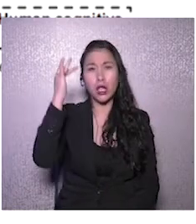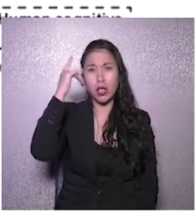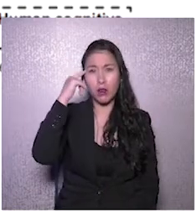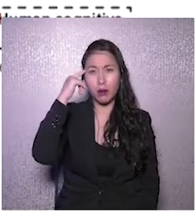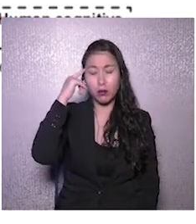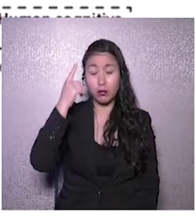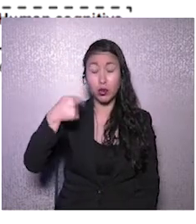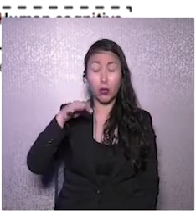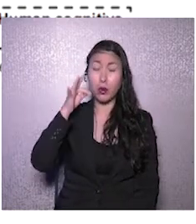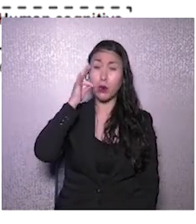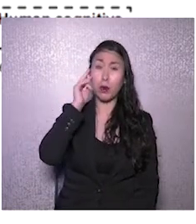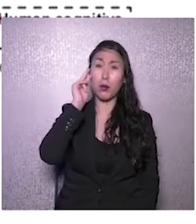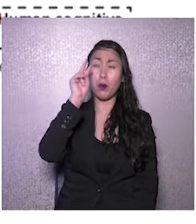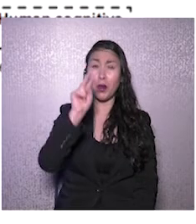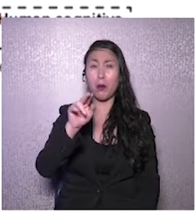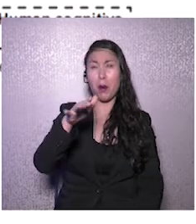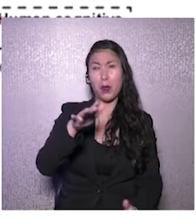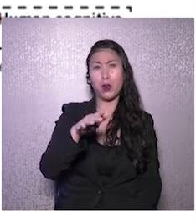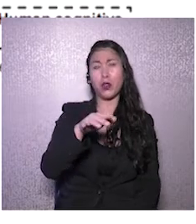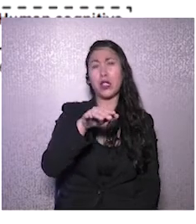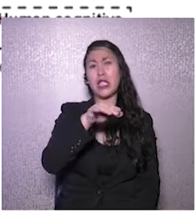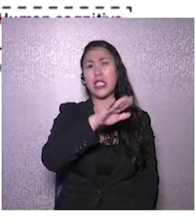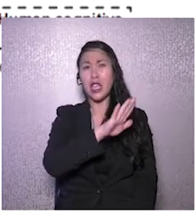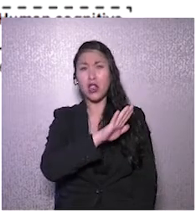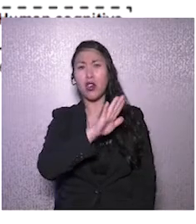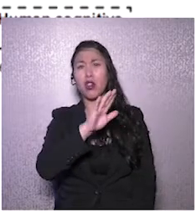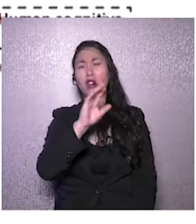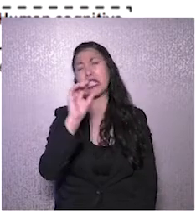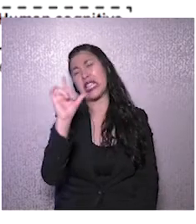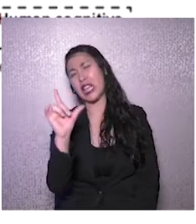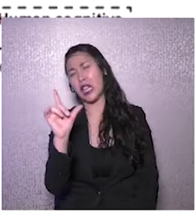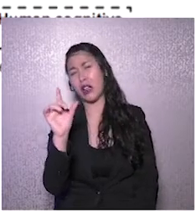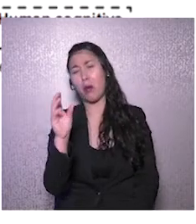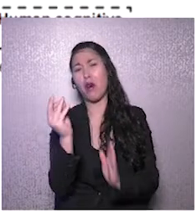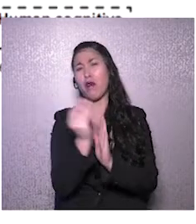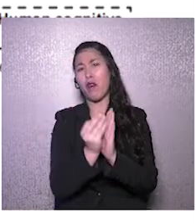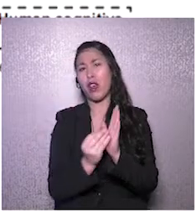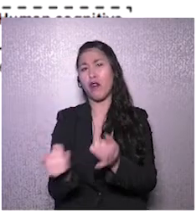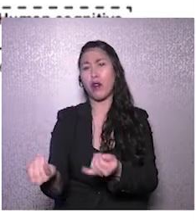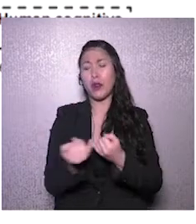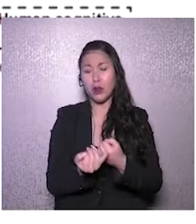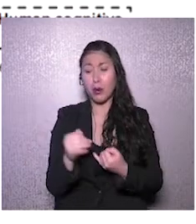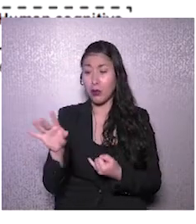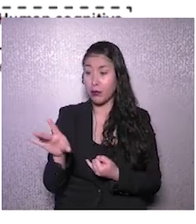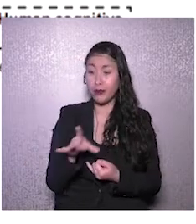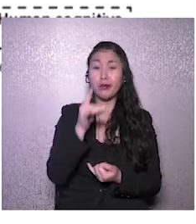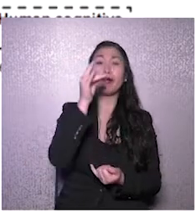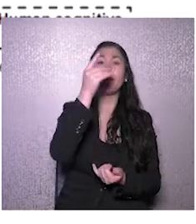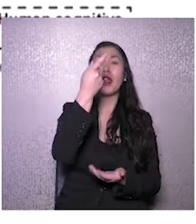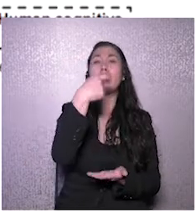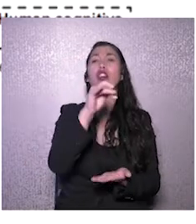tomar en consideración entre 5 o 7 puntos de datos para llegar a un diagnóstico, por ejemplo, o un